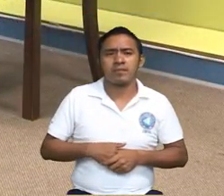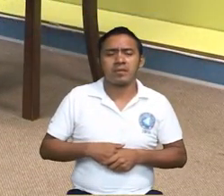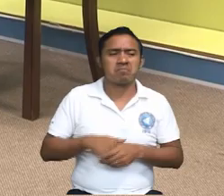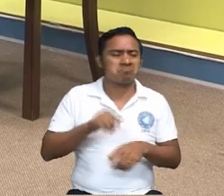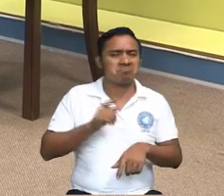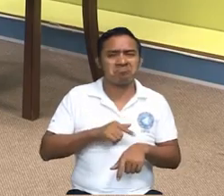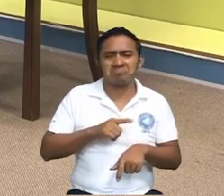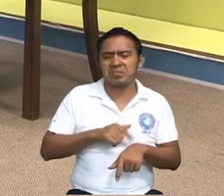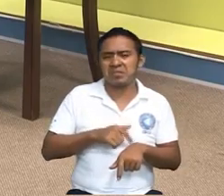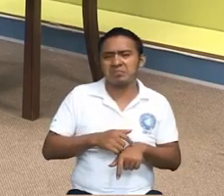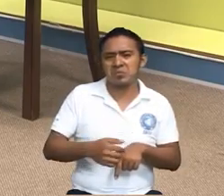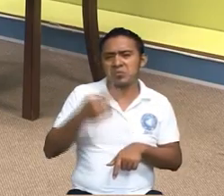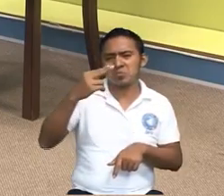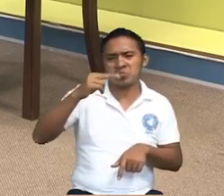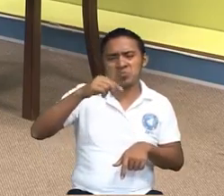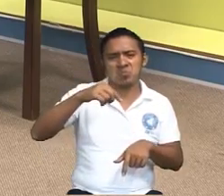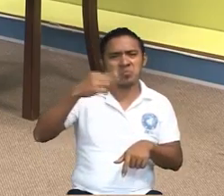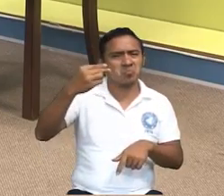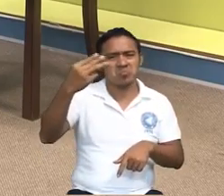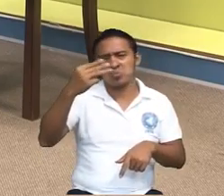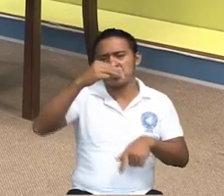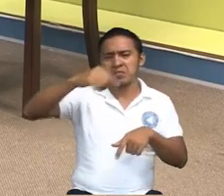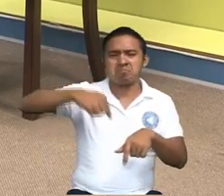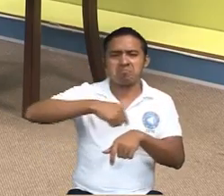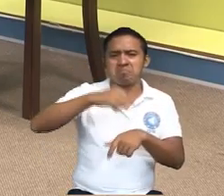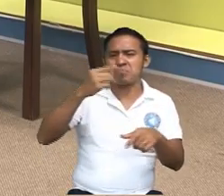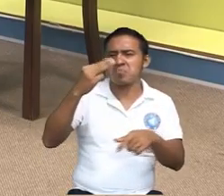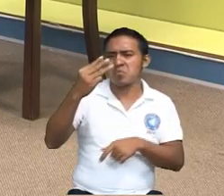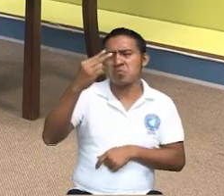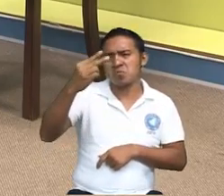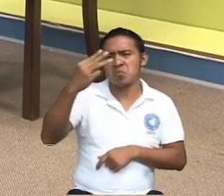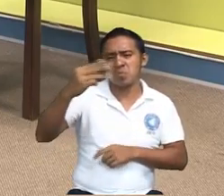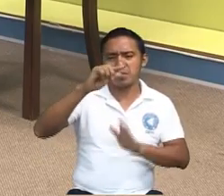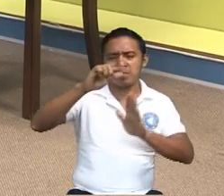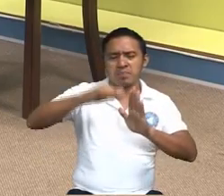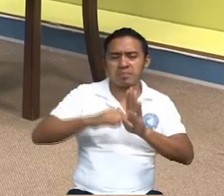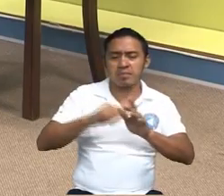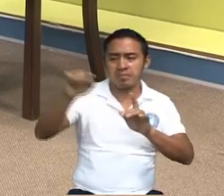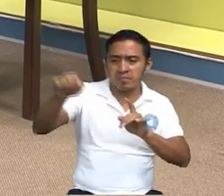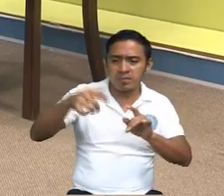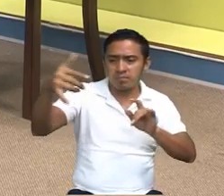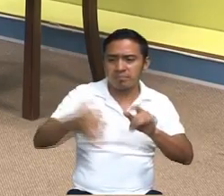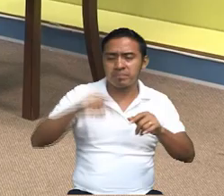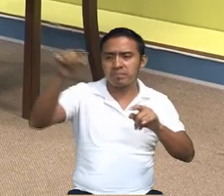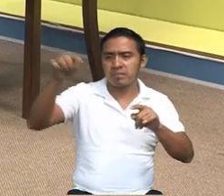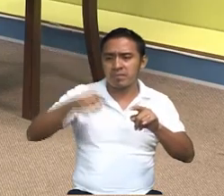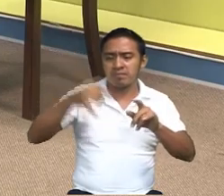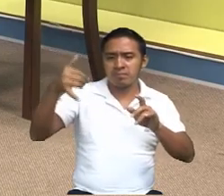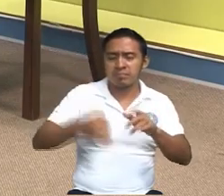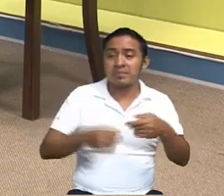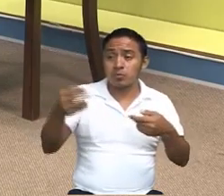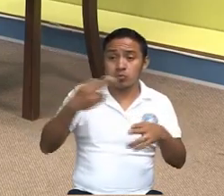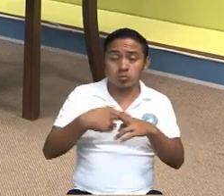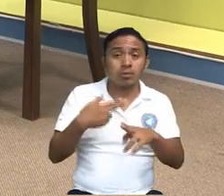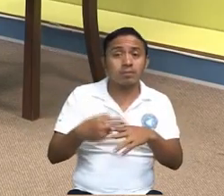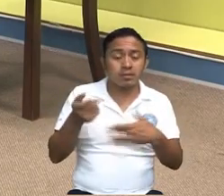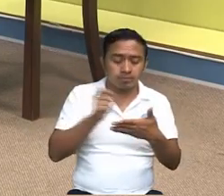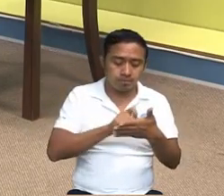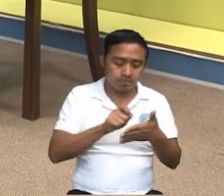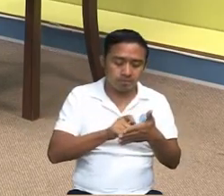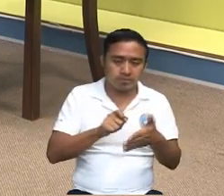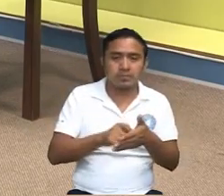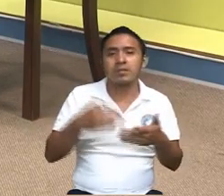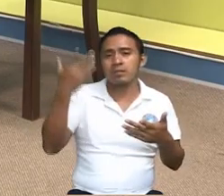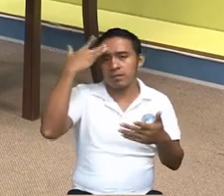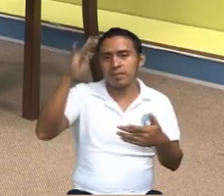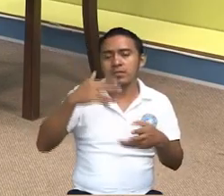dilatamos ahí, tal vez 2-3 minutos, porque lo lleva para convencer al perro. Va llegando el perrito se toman los datos, ¿verdad? Porque hay que tomar los datos, tenemos que tener